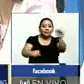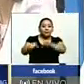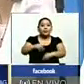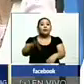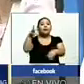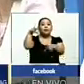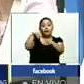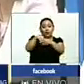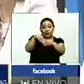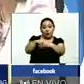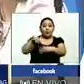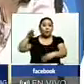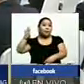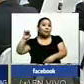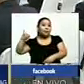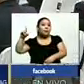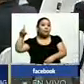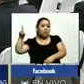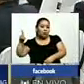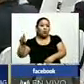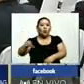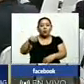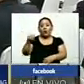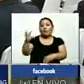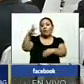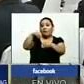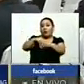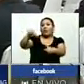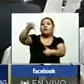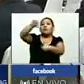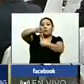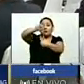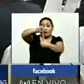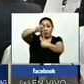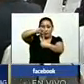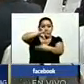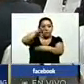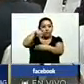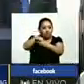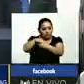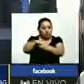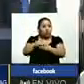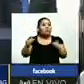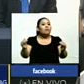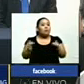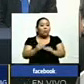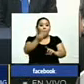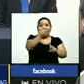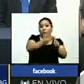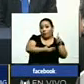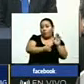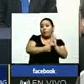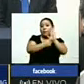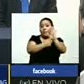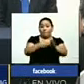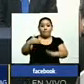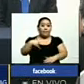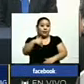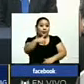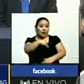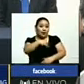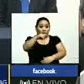Mundial, Interamericano de Desarrollo, del Banco Centroamericano de Integración Económica, así como el titular del Ministerio de Agricultura